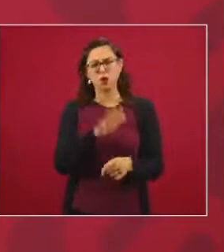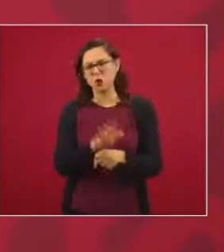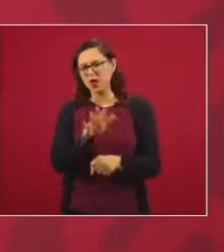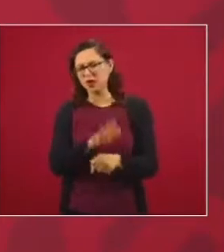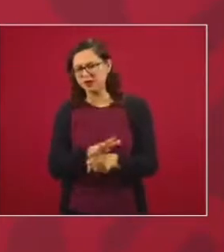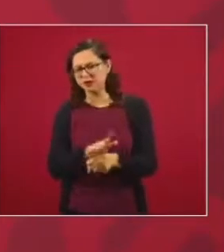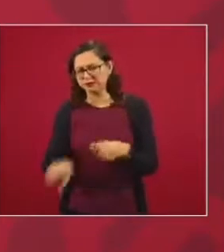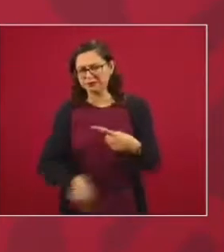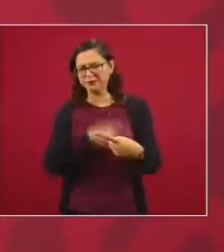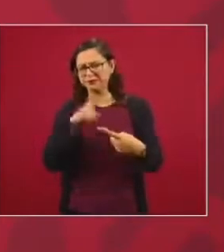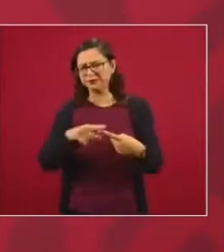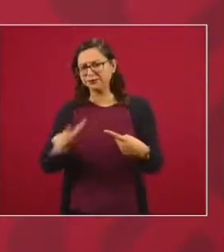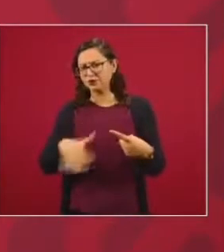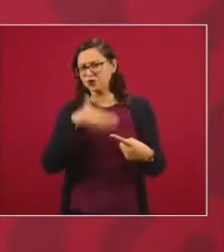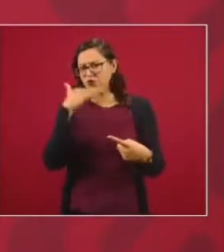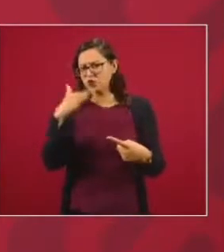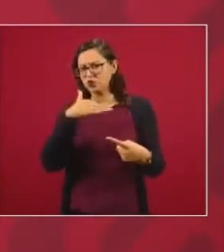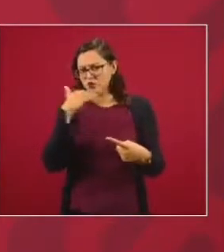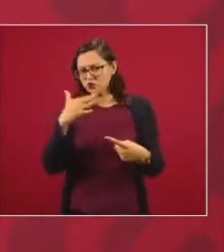por delitos electorales